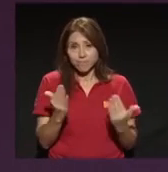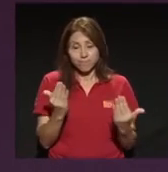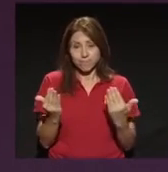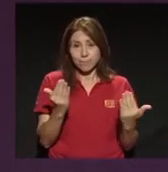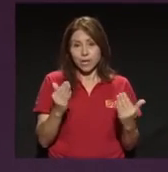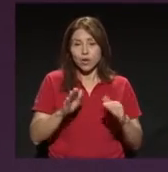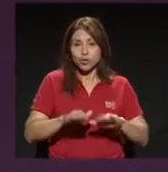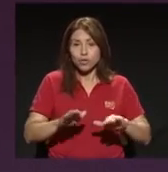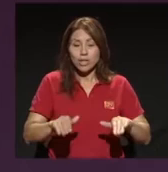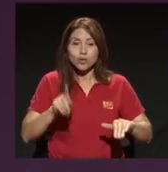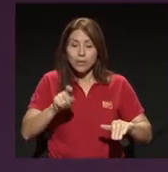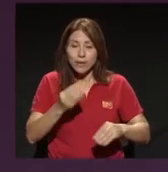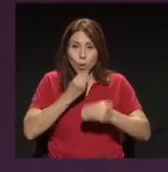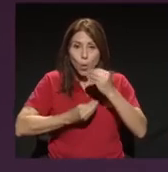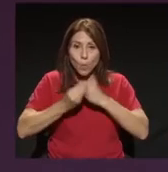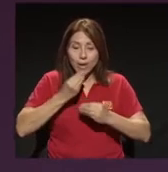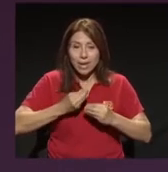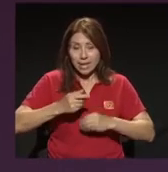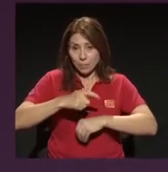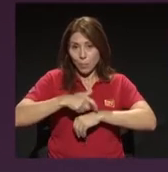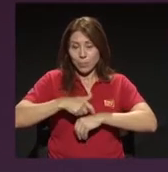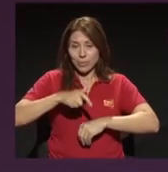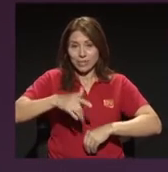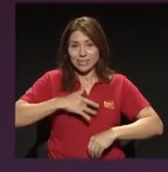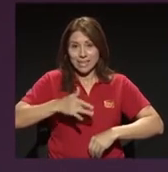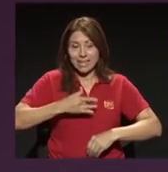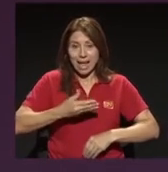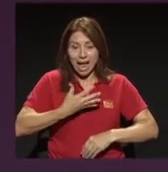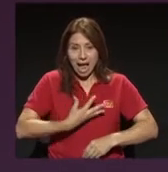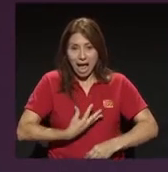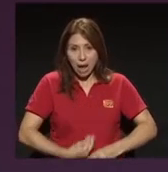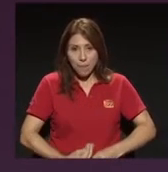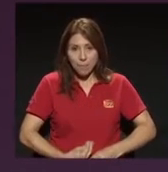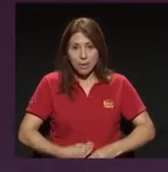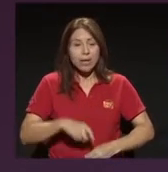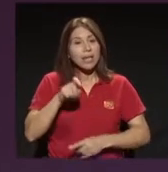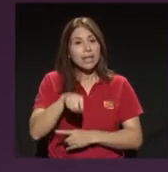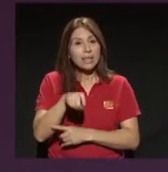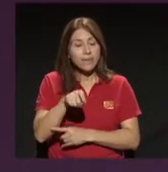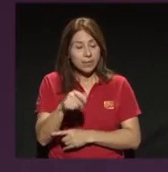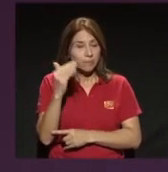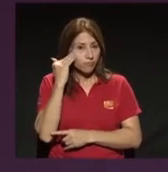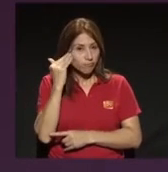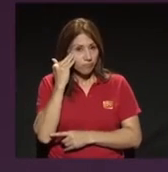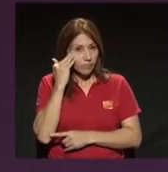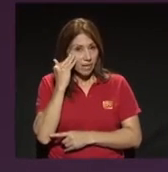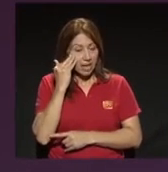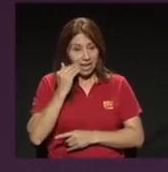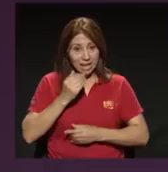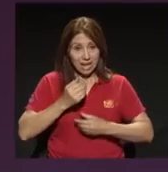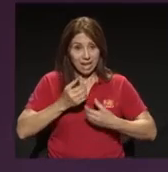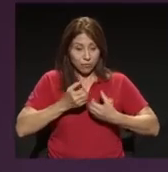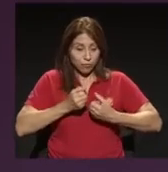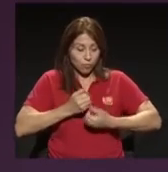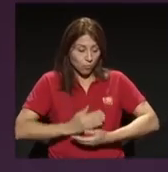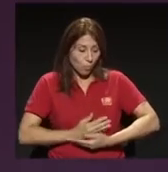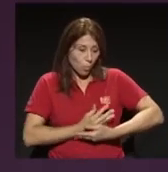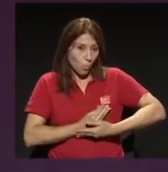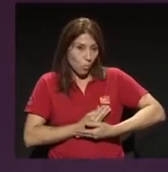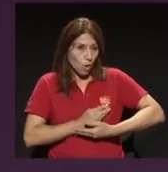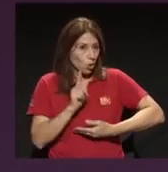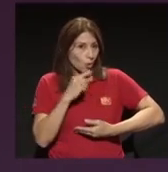bueno hay que tener en cuenta una cosa y es que la lactancia no solamente es para alimentarse verdad está el apego